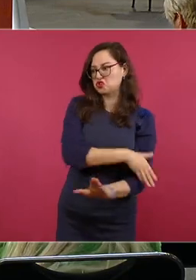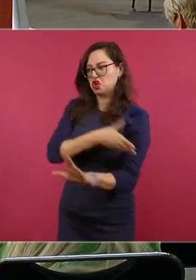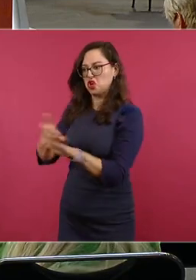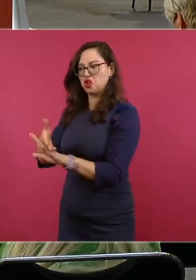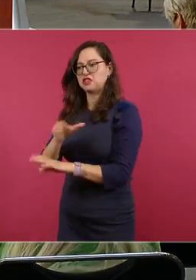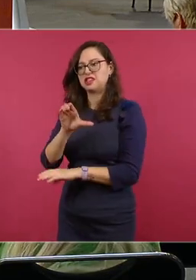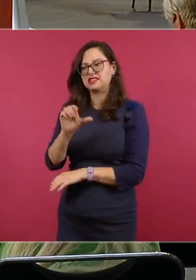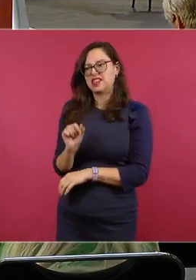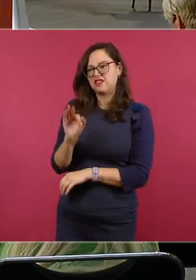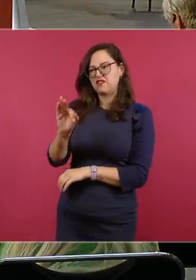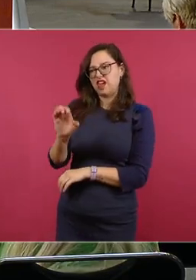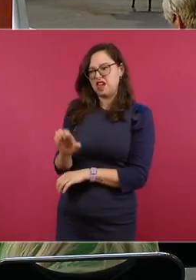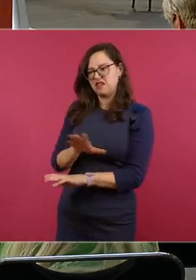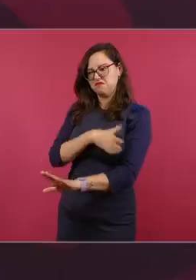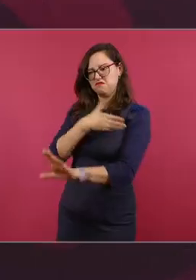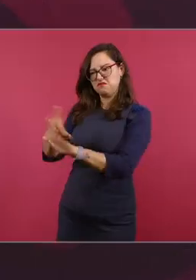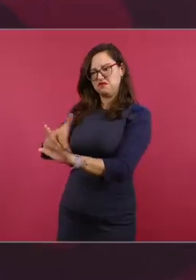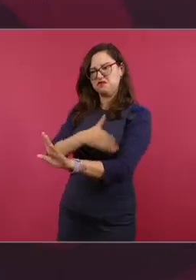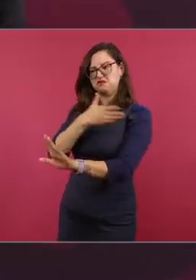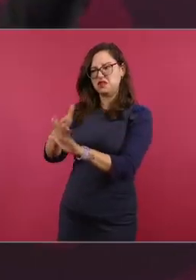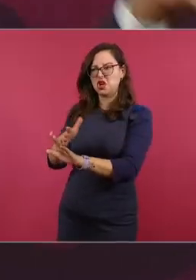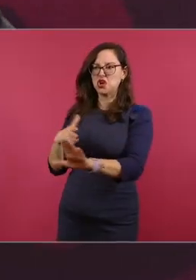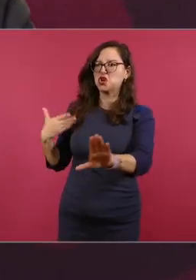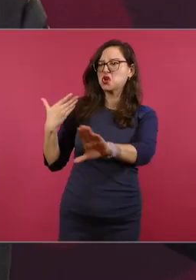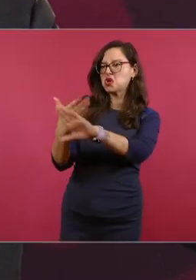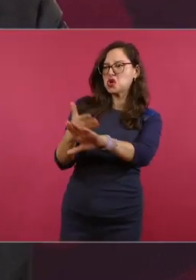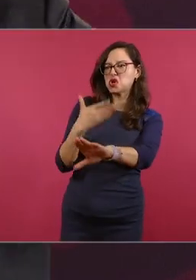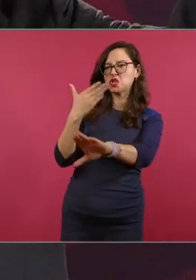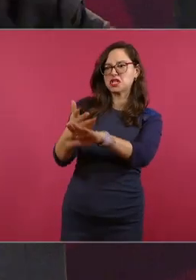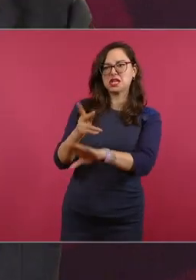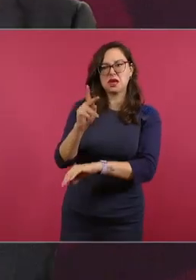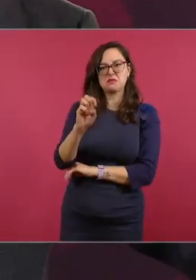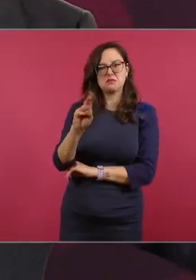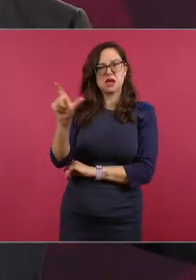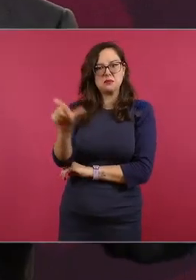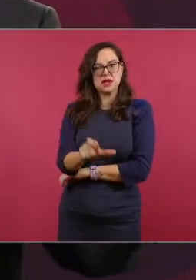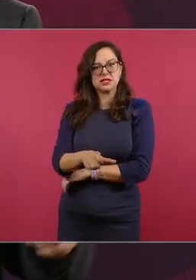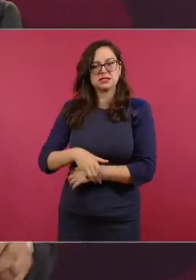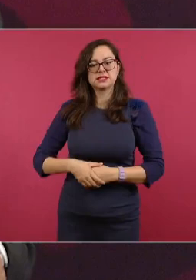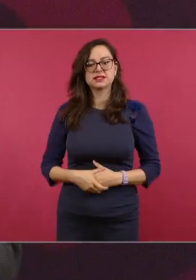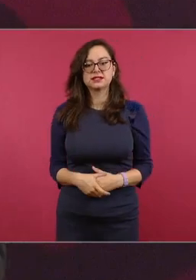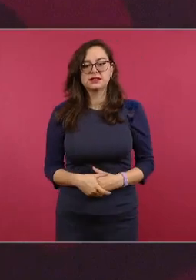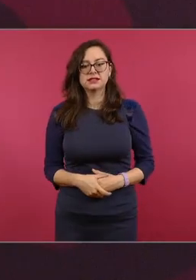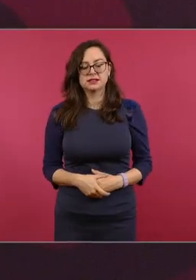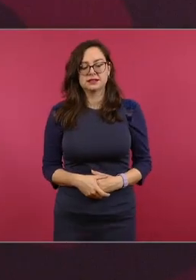de Electricidad, que es una empresa pública, y en contra de Pemex, que es otra empresa pública.